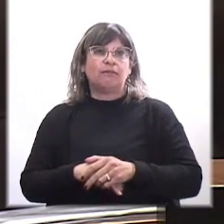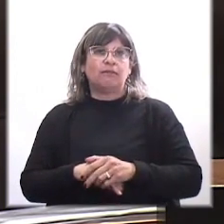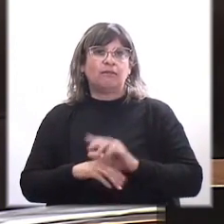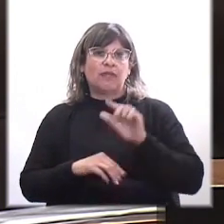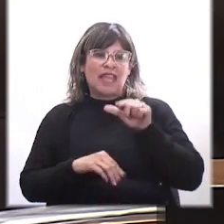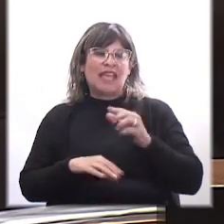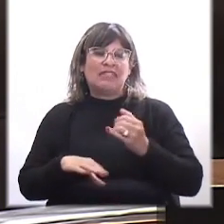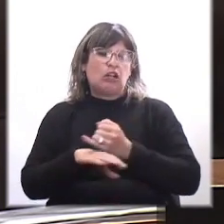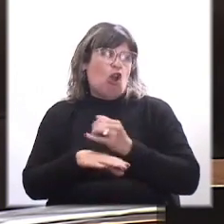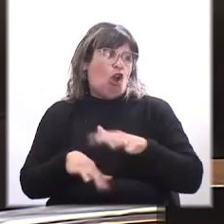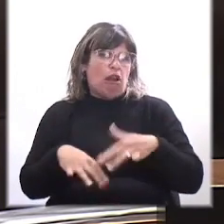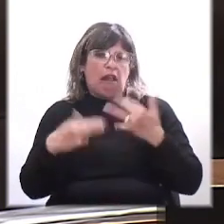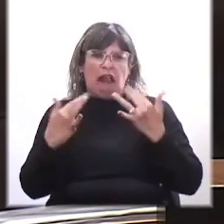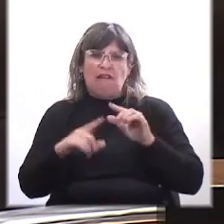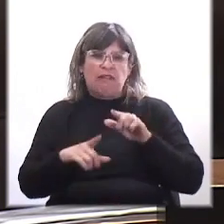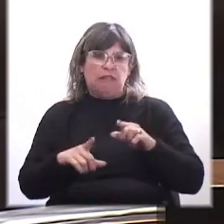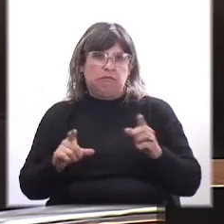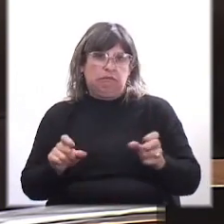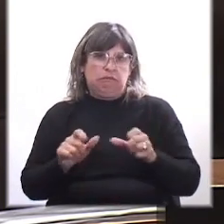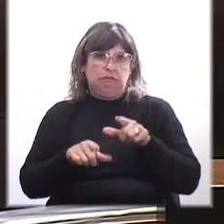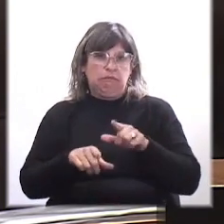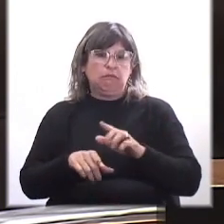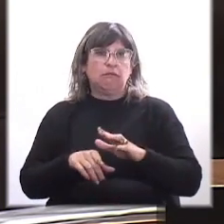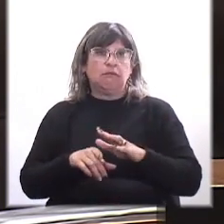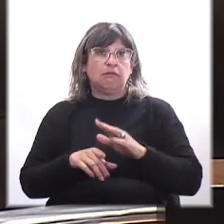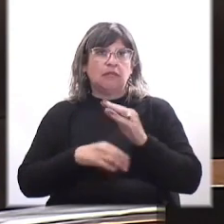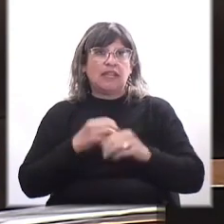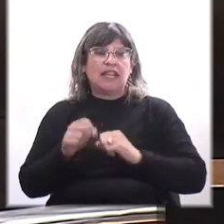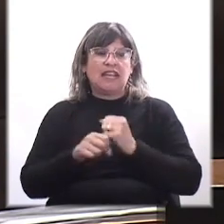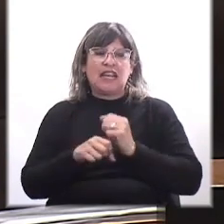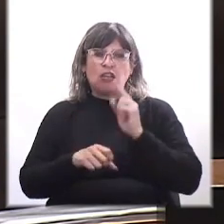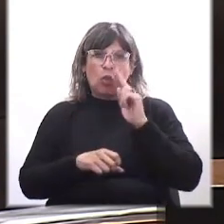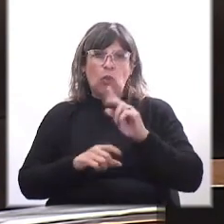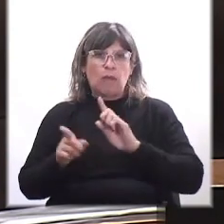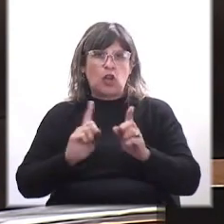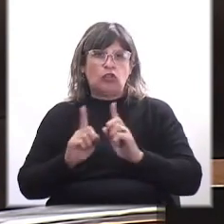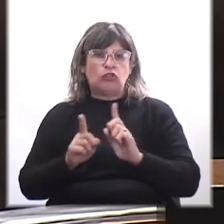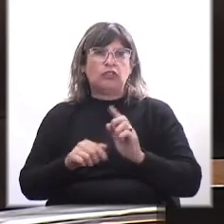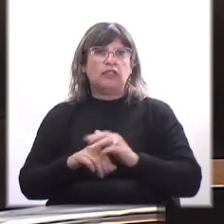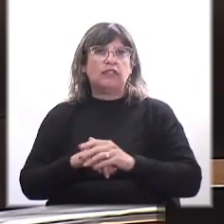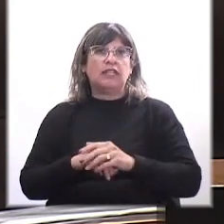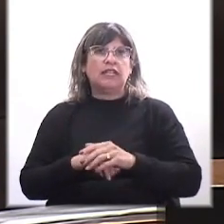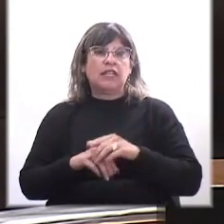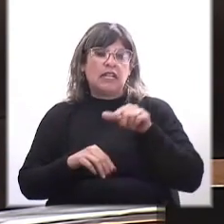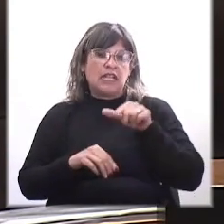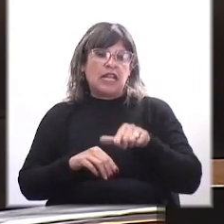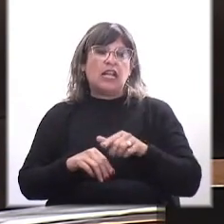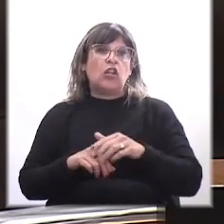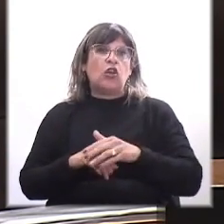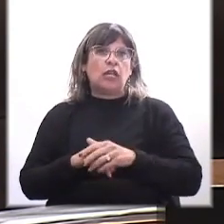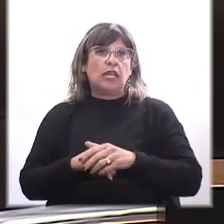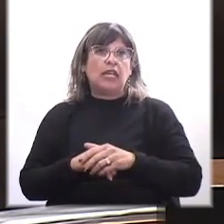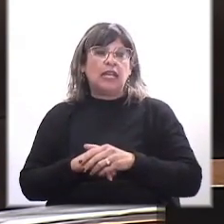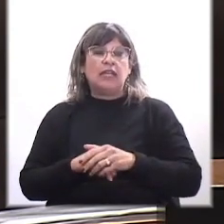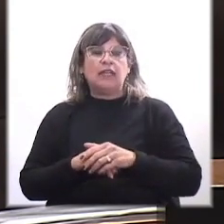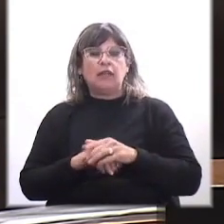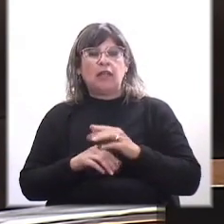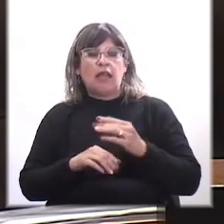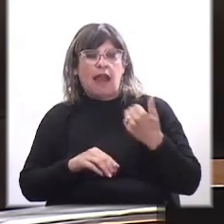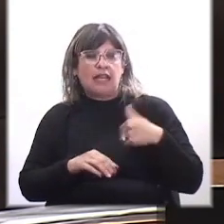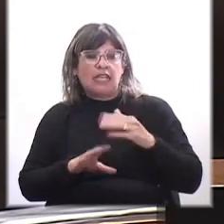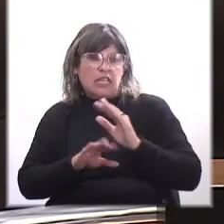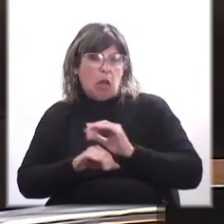Este error gravísimo que se comete en el año 2011 es lo que permite, señor presidente, que Argentina se